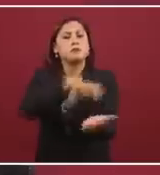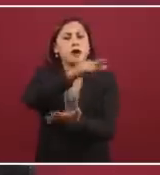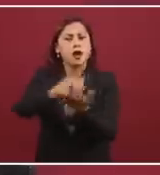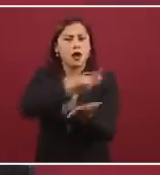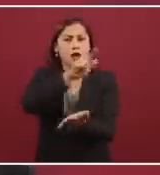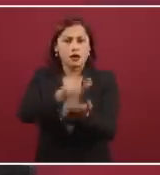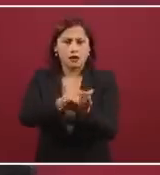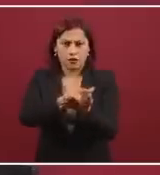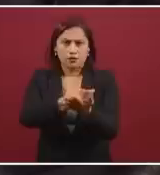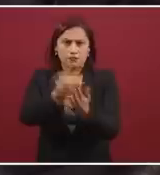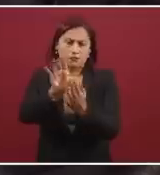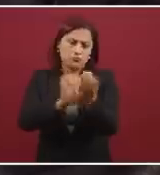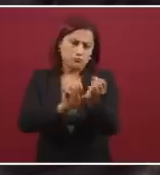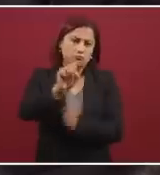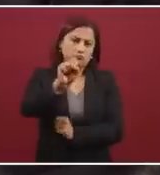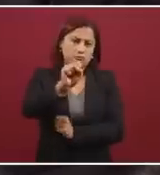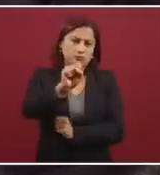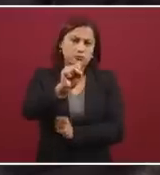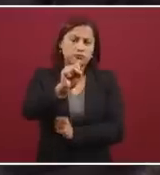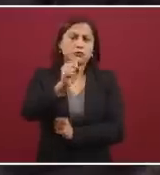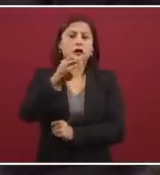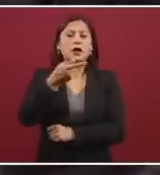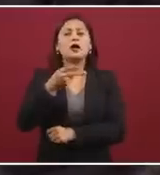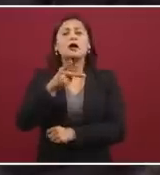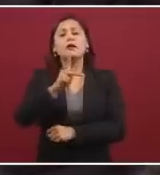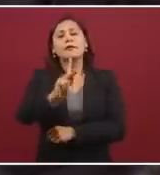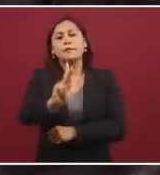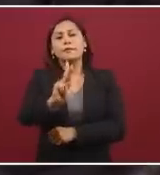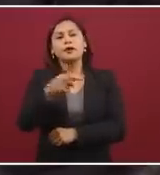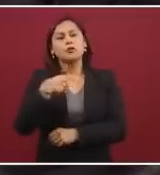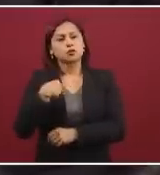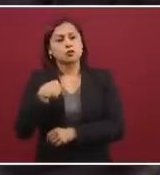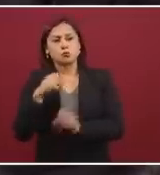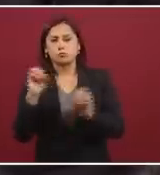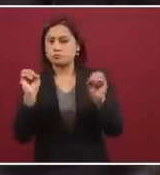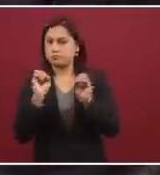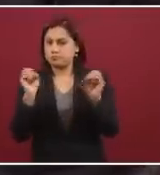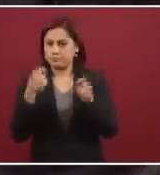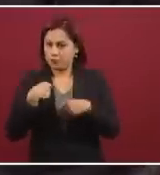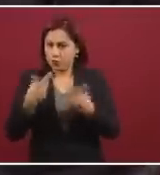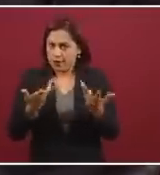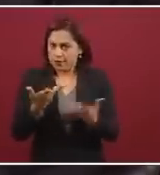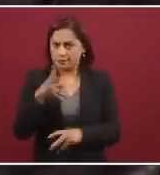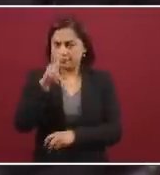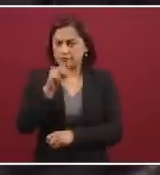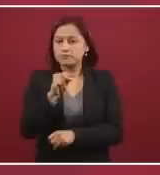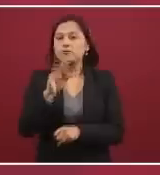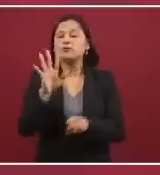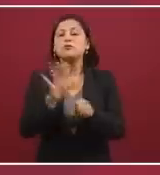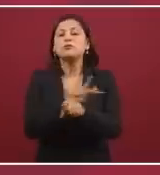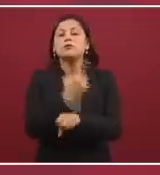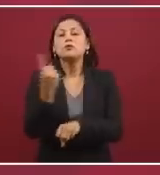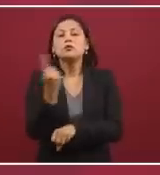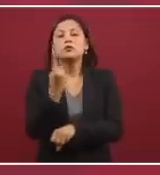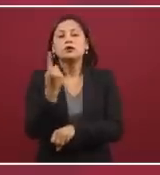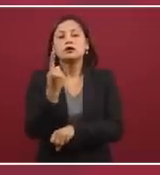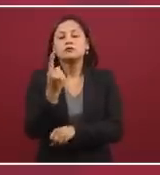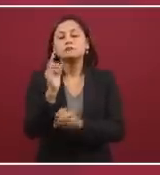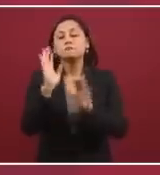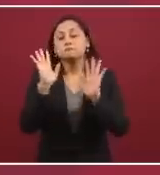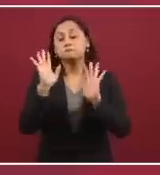la constitución no lo voy a hacer por qué pienso